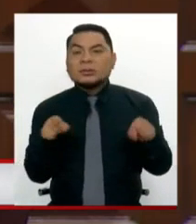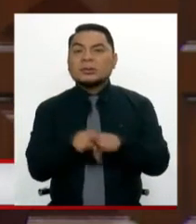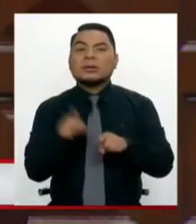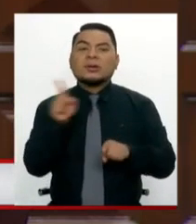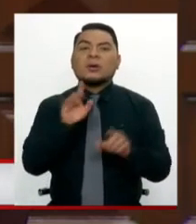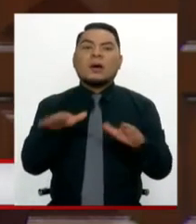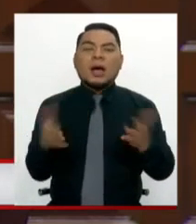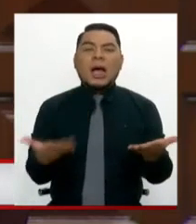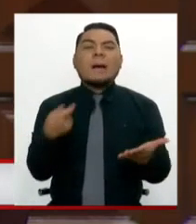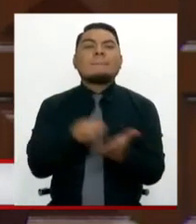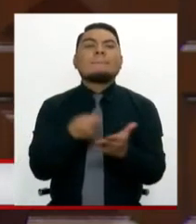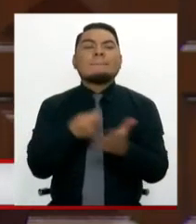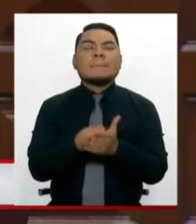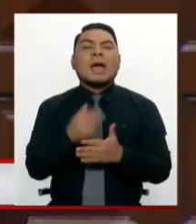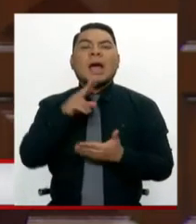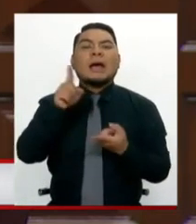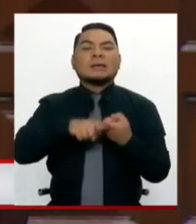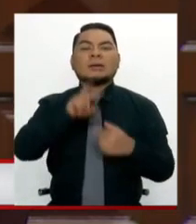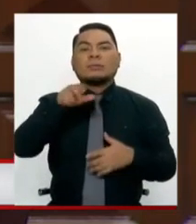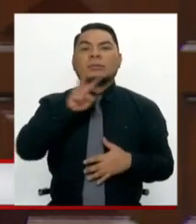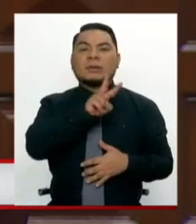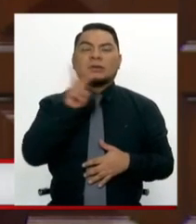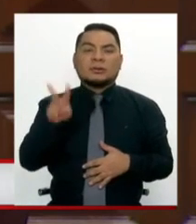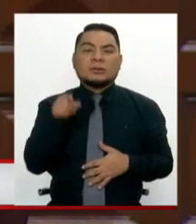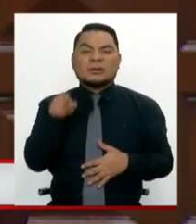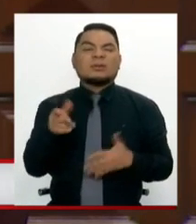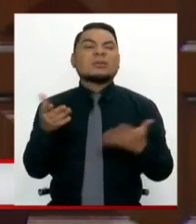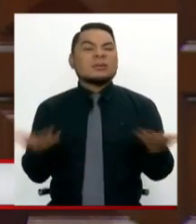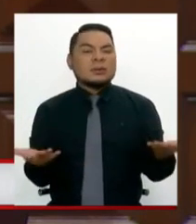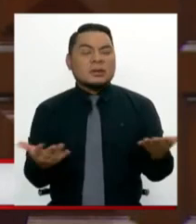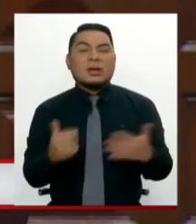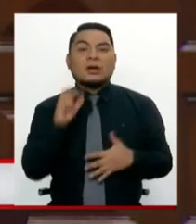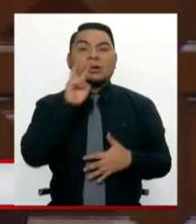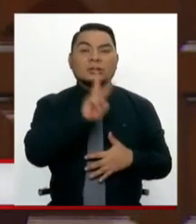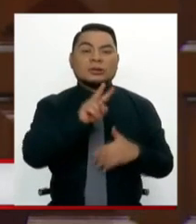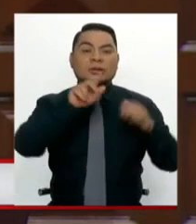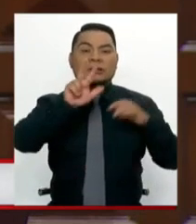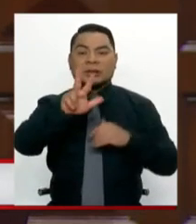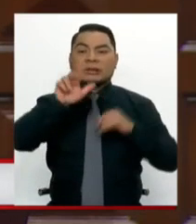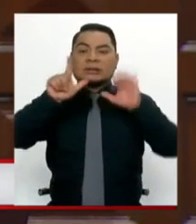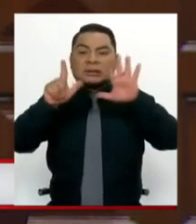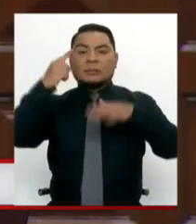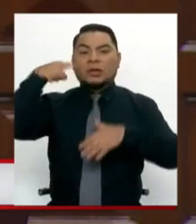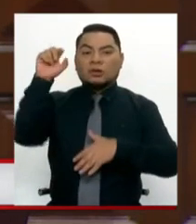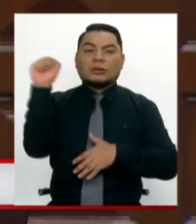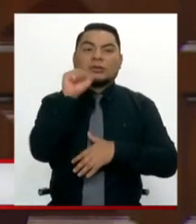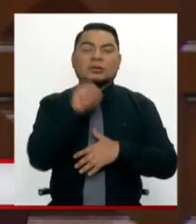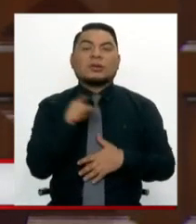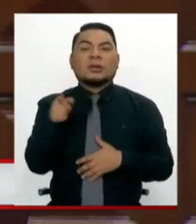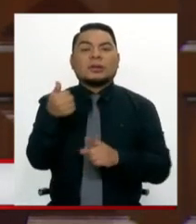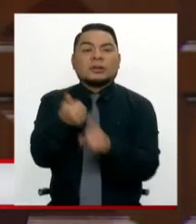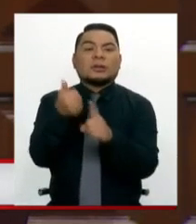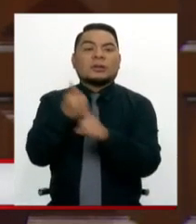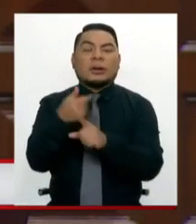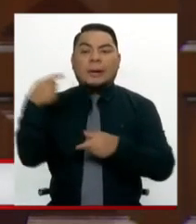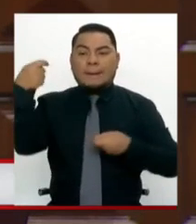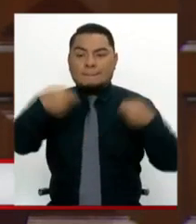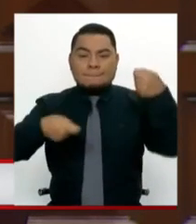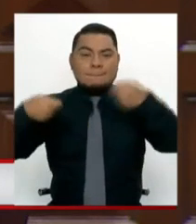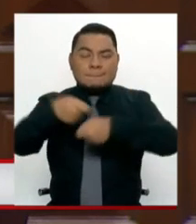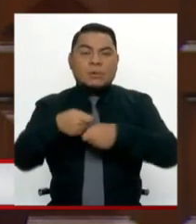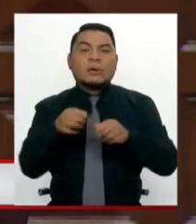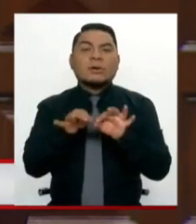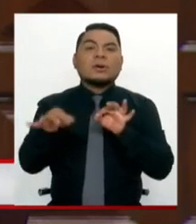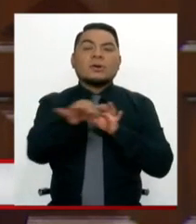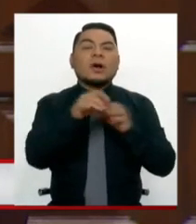no contaban con presupuesto al 2022, de los cuales 237 millones de soles corresponden a inversiones en